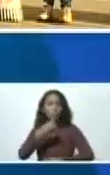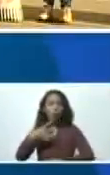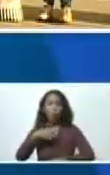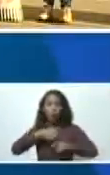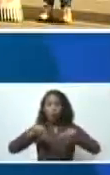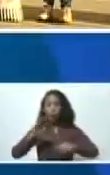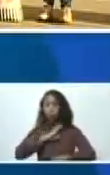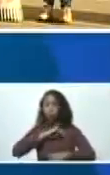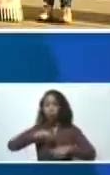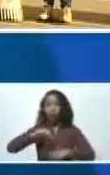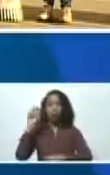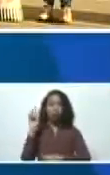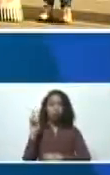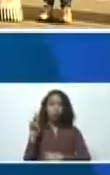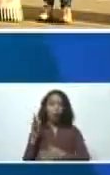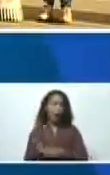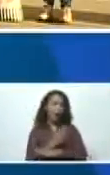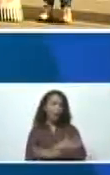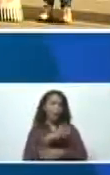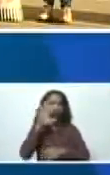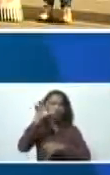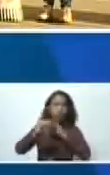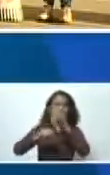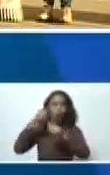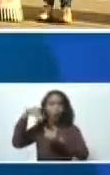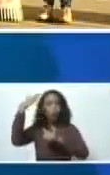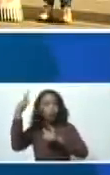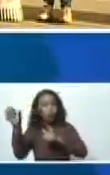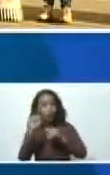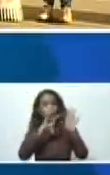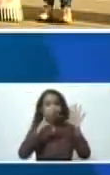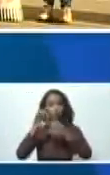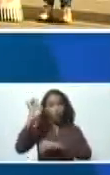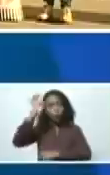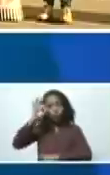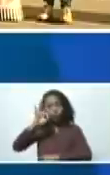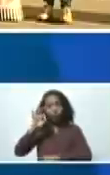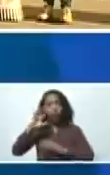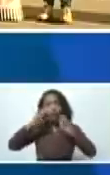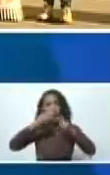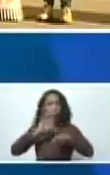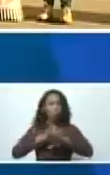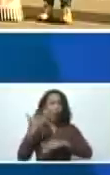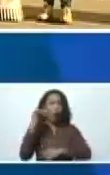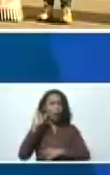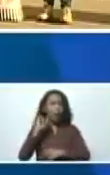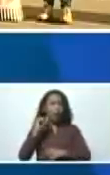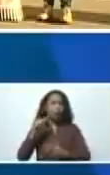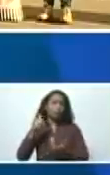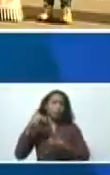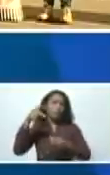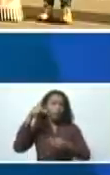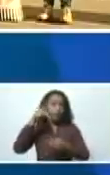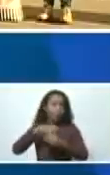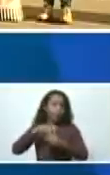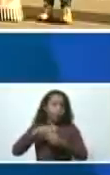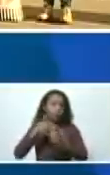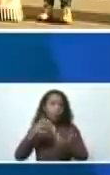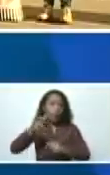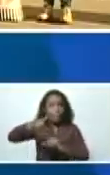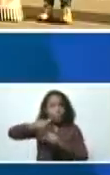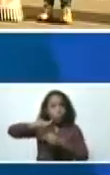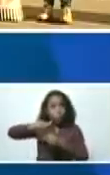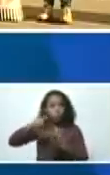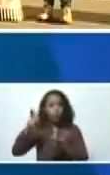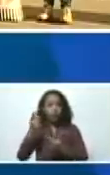tierra venezolana. Antes se importaba el 90% del maíz, porque teníamos el chorro petrolero. Había que abrir el chorro.